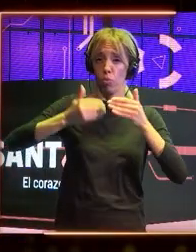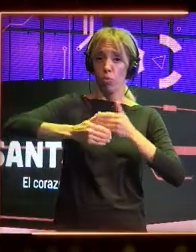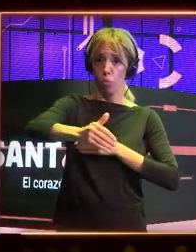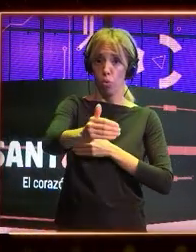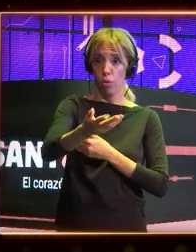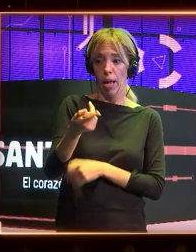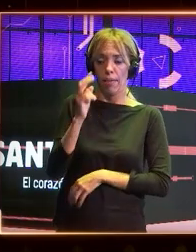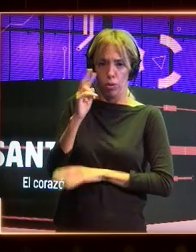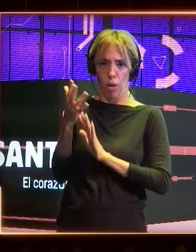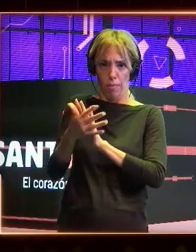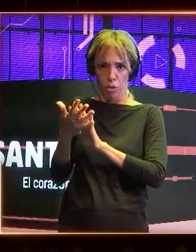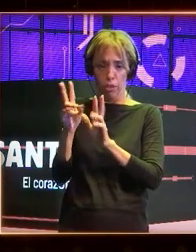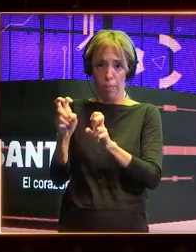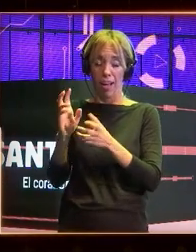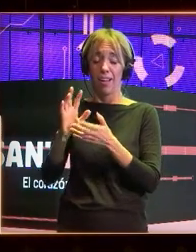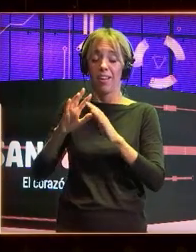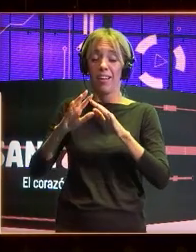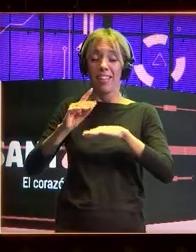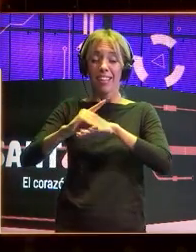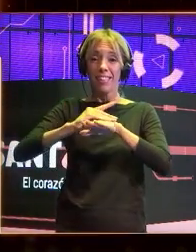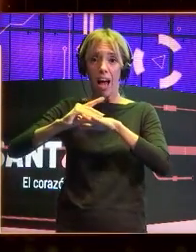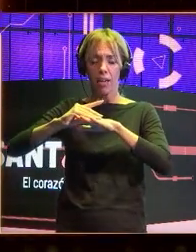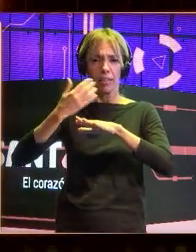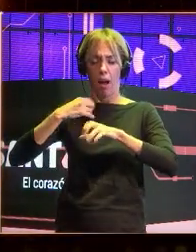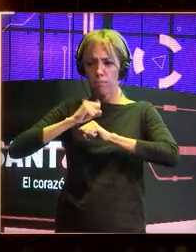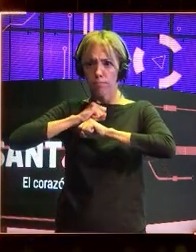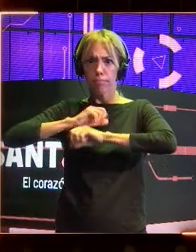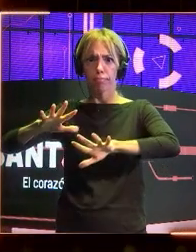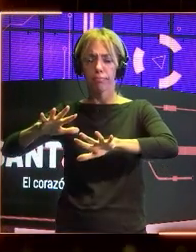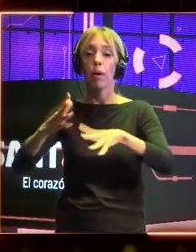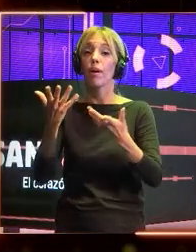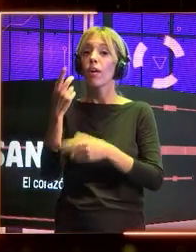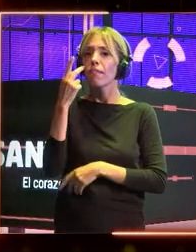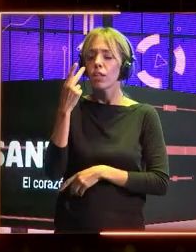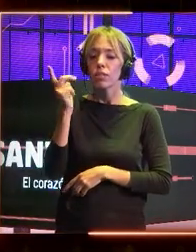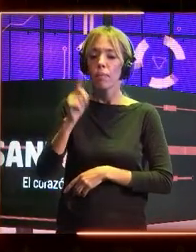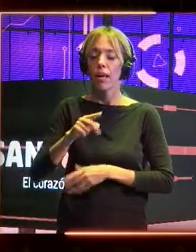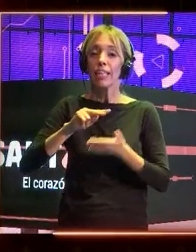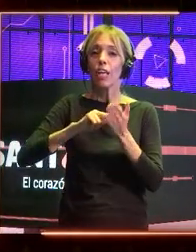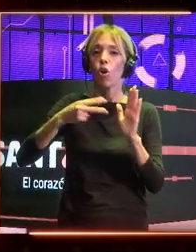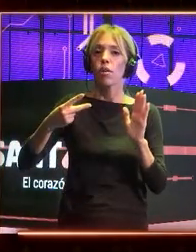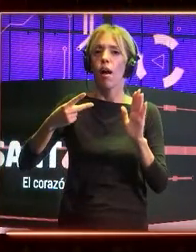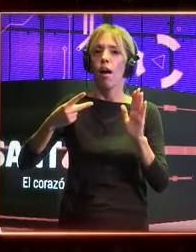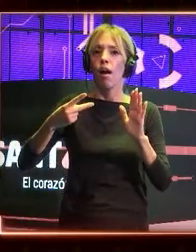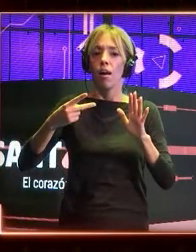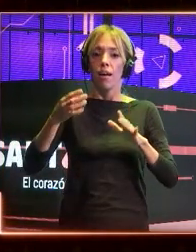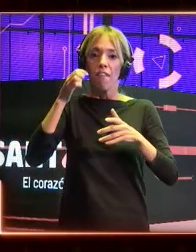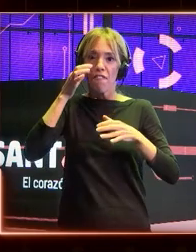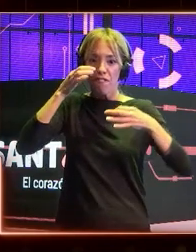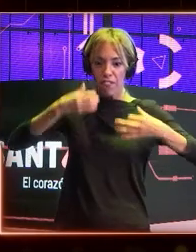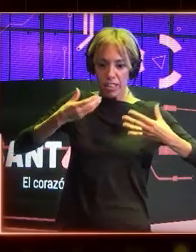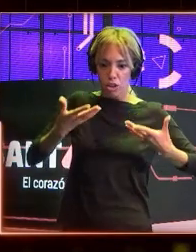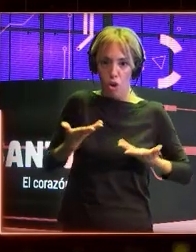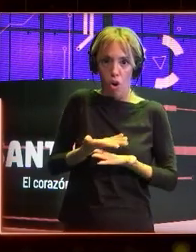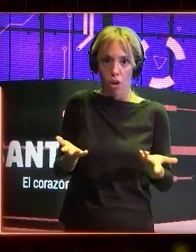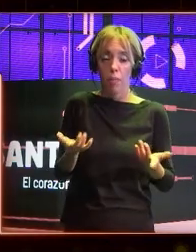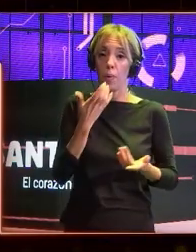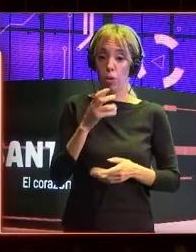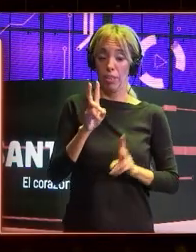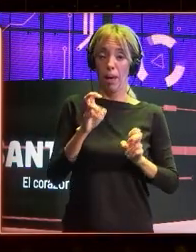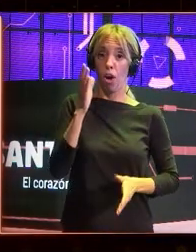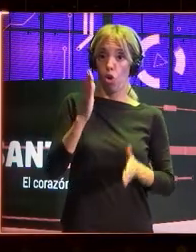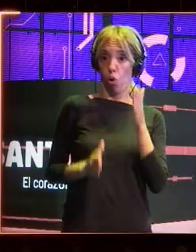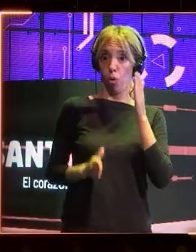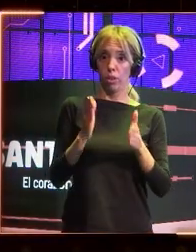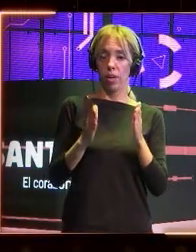tiene esta tecnología en el mundo digital pero ya estamos empezando a ver como la tecnología empieza a llegar al mundo físico real la robótica